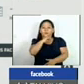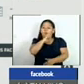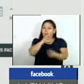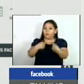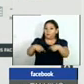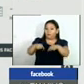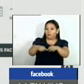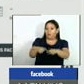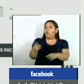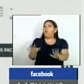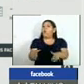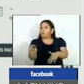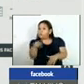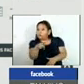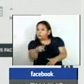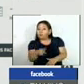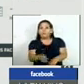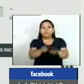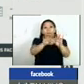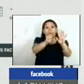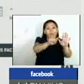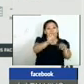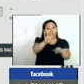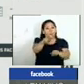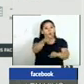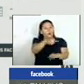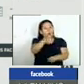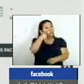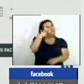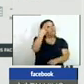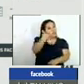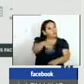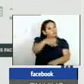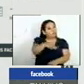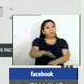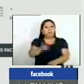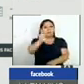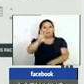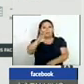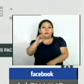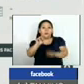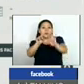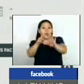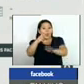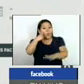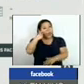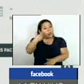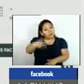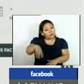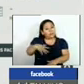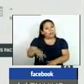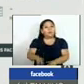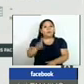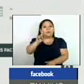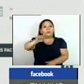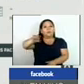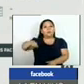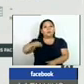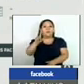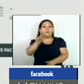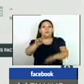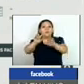En cuanto al pronóstico de los pacientes, 94 se encuentran en estado crítico, 506 grave y 1,180